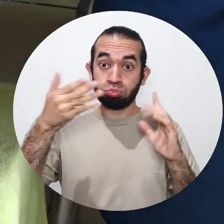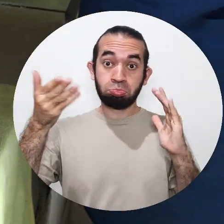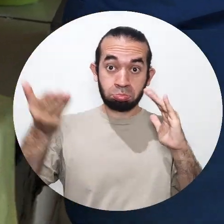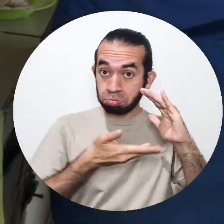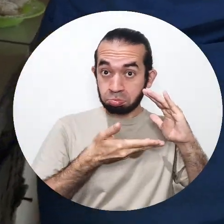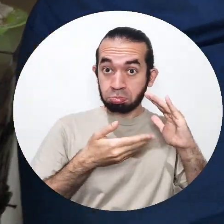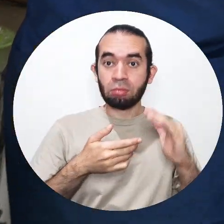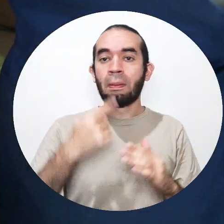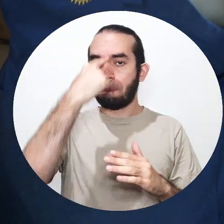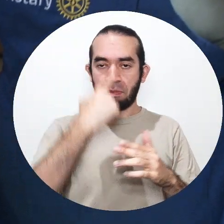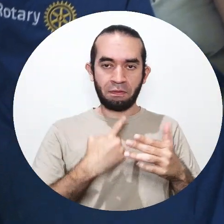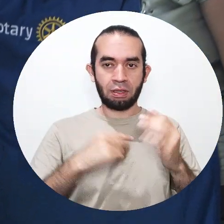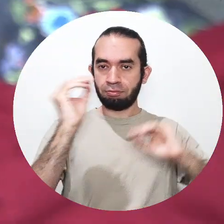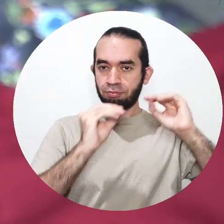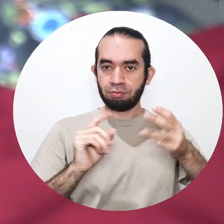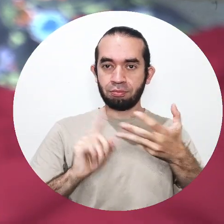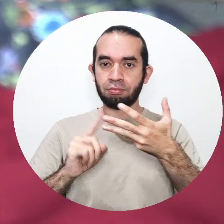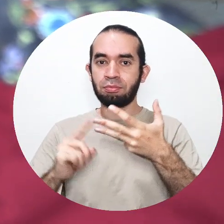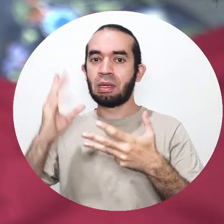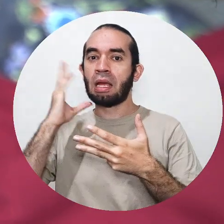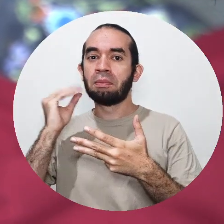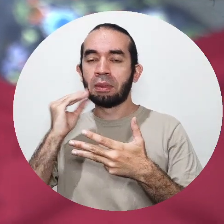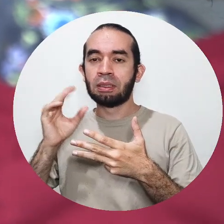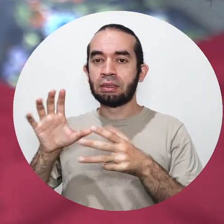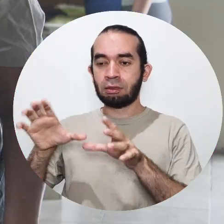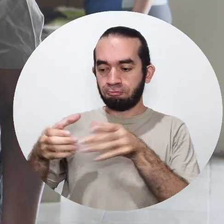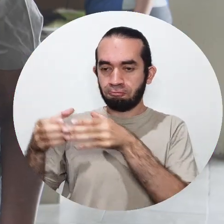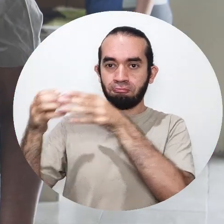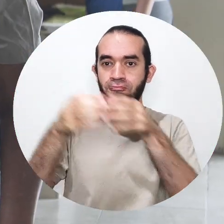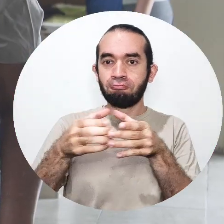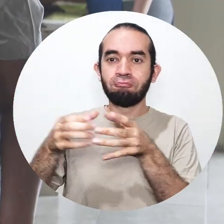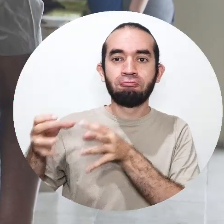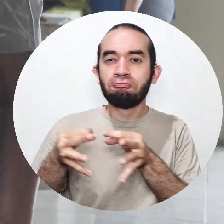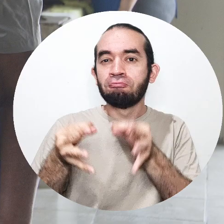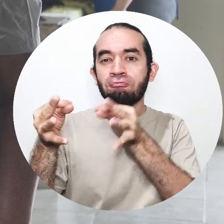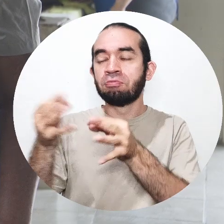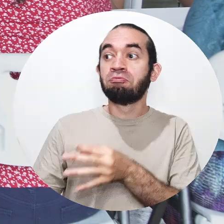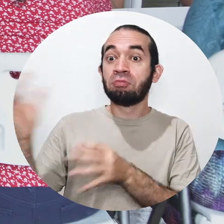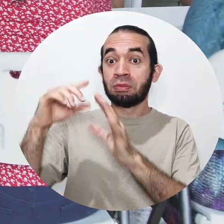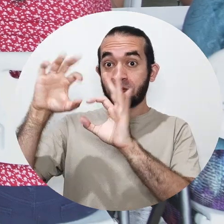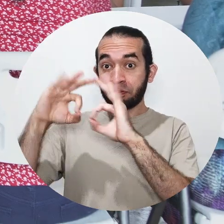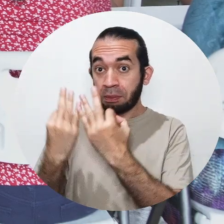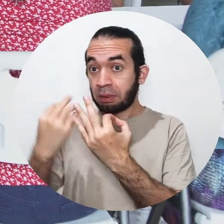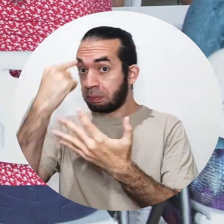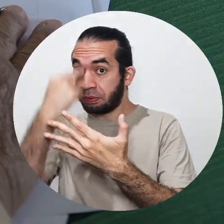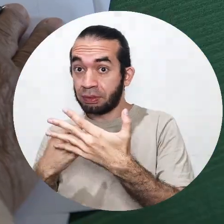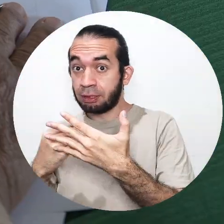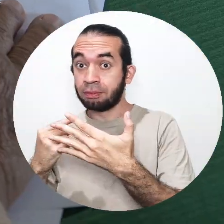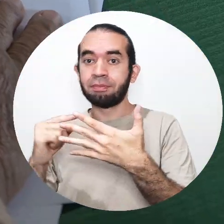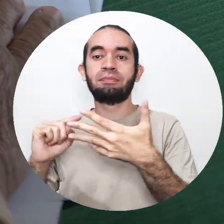las familias que hospedan y también para las familias que dan experiencias vivenciales.